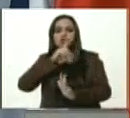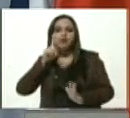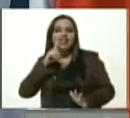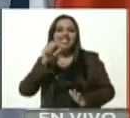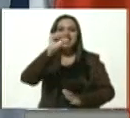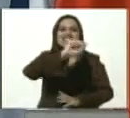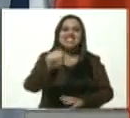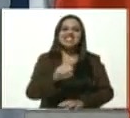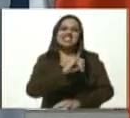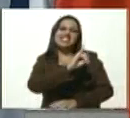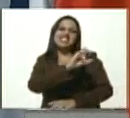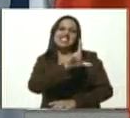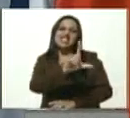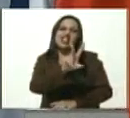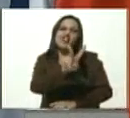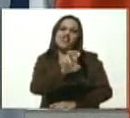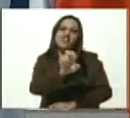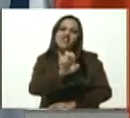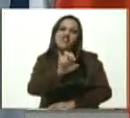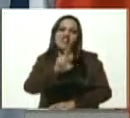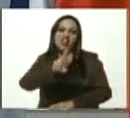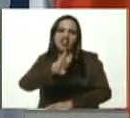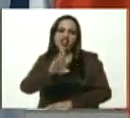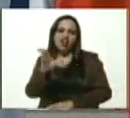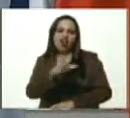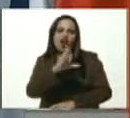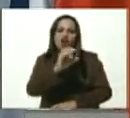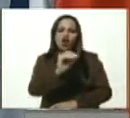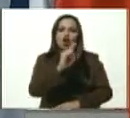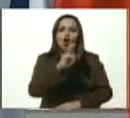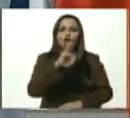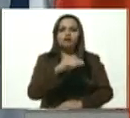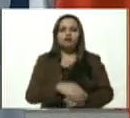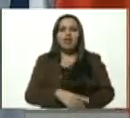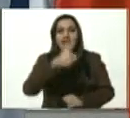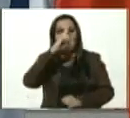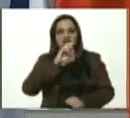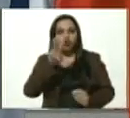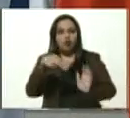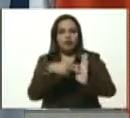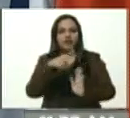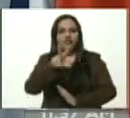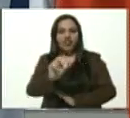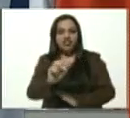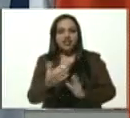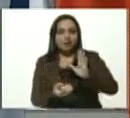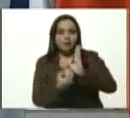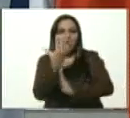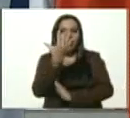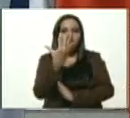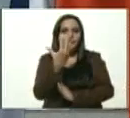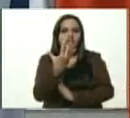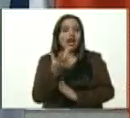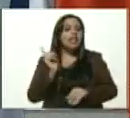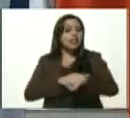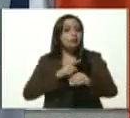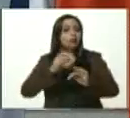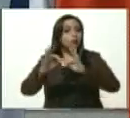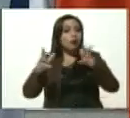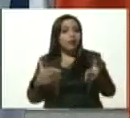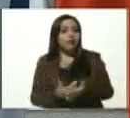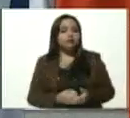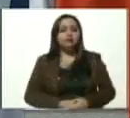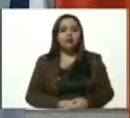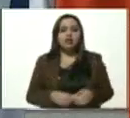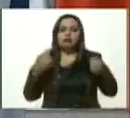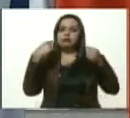Silvercorp en mayo del año 2020 en plena pandemia. Para solo mencionar los